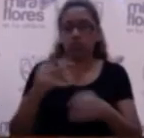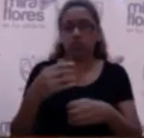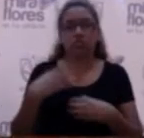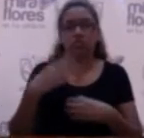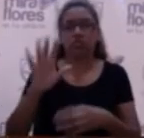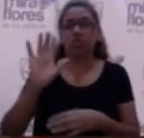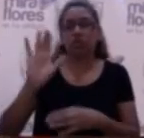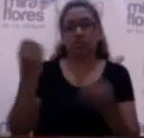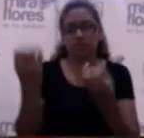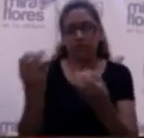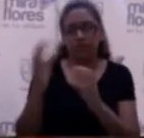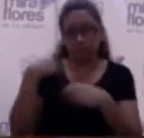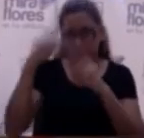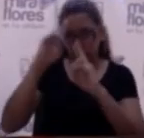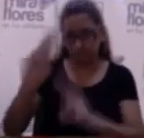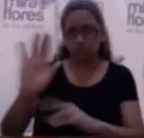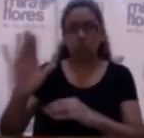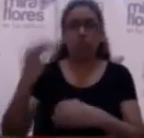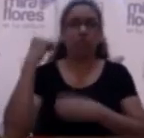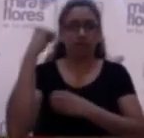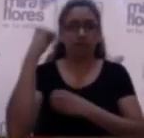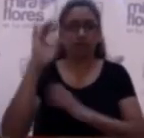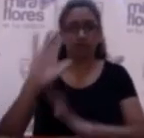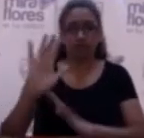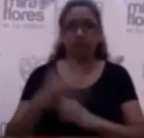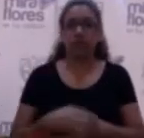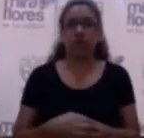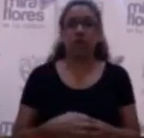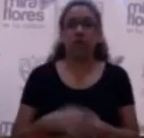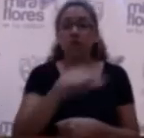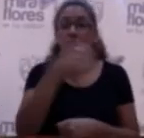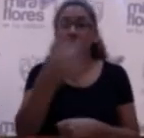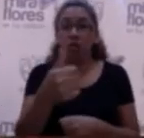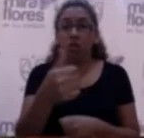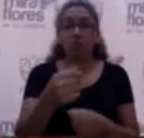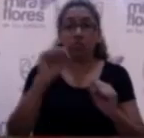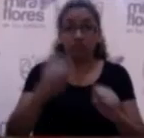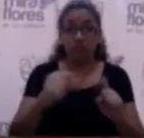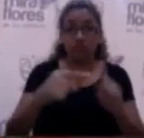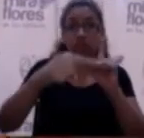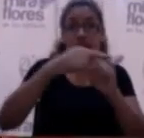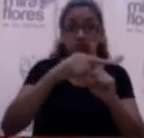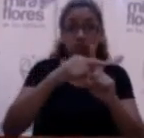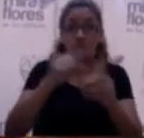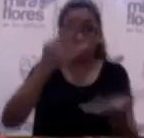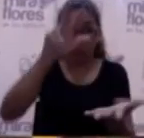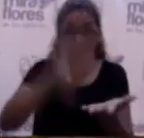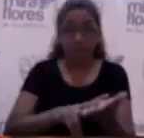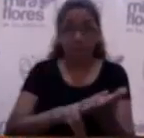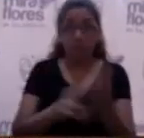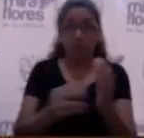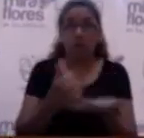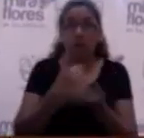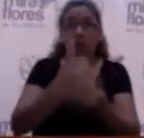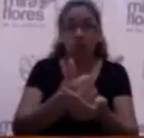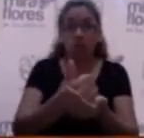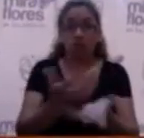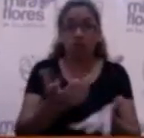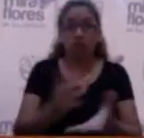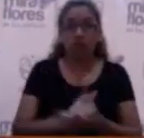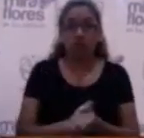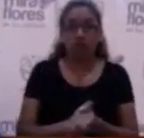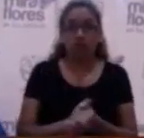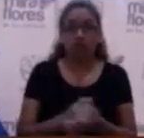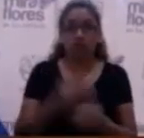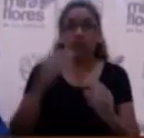subvención. Se va a abstener. Muy bien. Está en su derecho. Muy bien. Procederemos al voto. Aquellos miembros del Consejo que